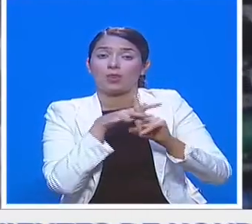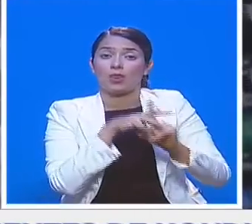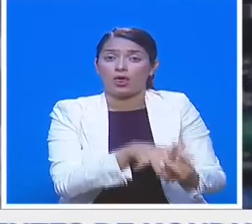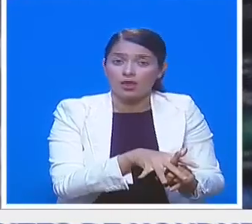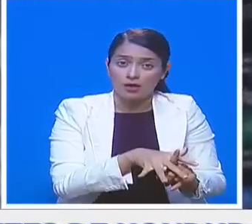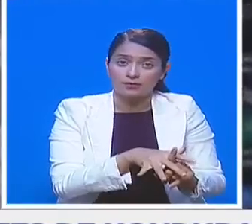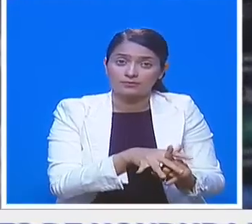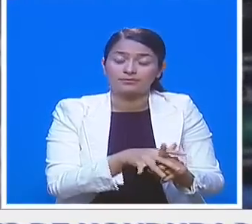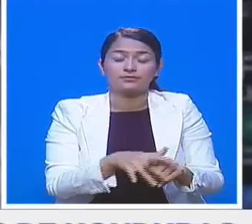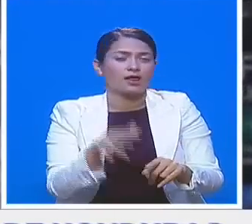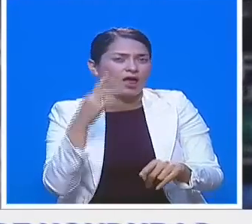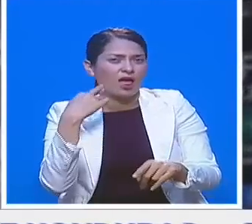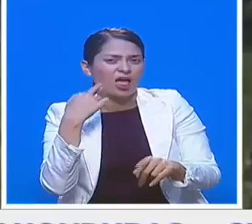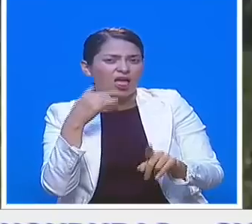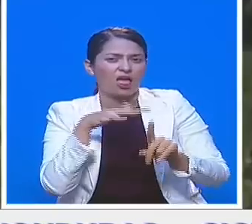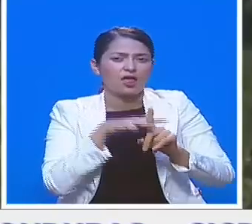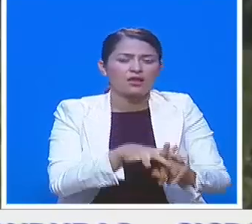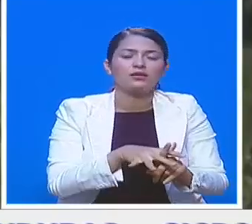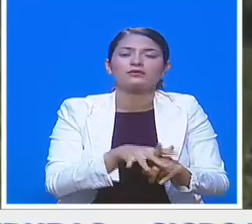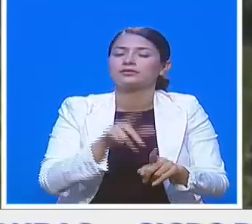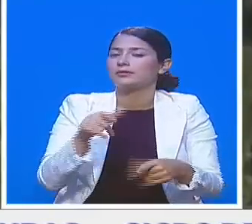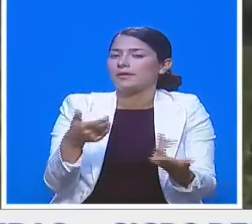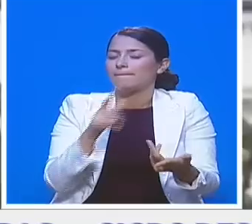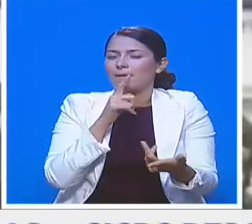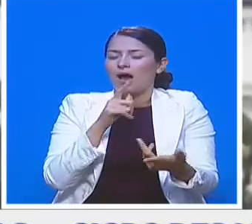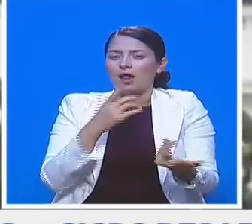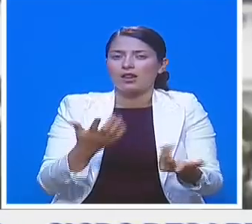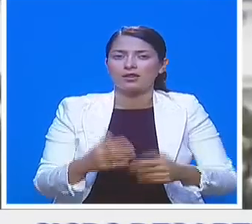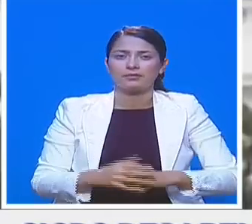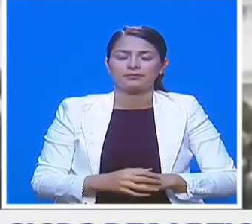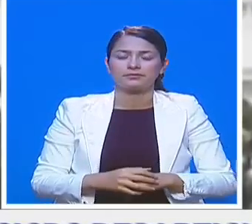discriminatoria, racista y absolutamente cruel.